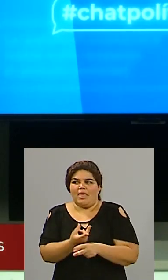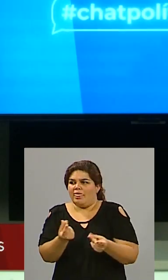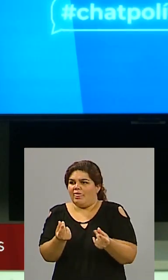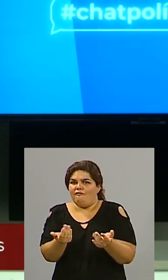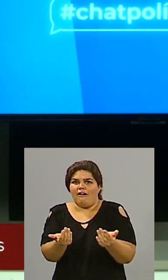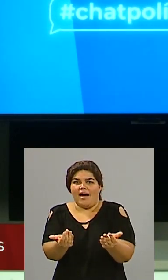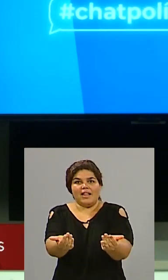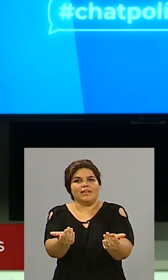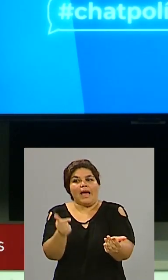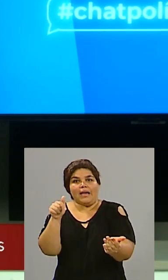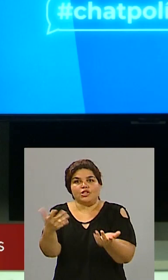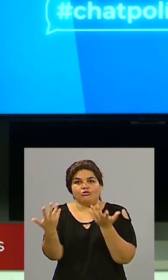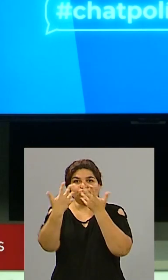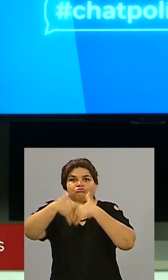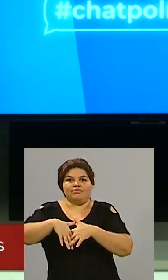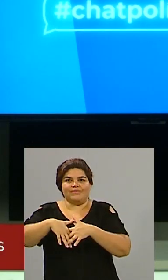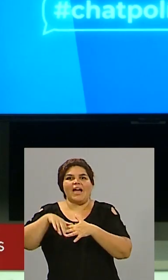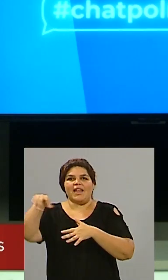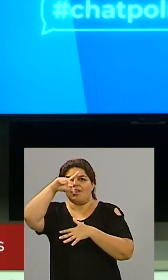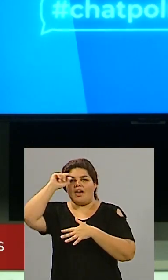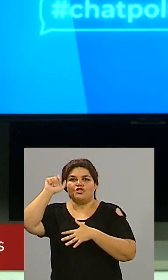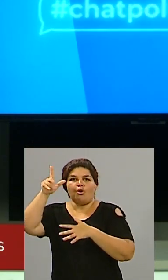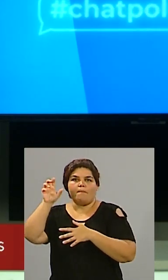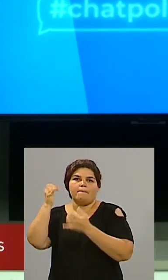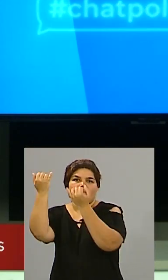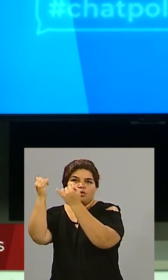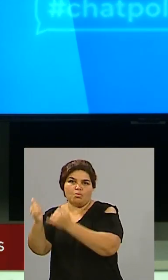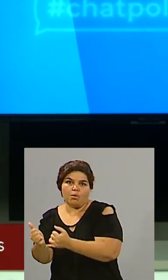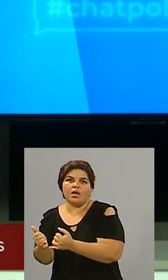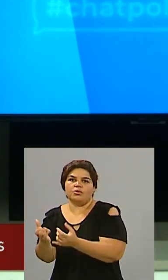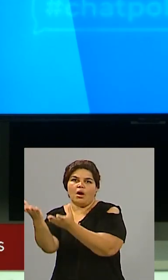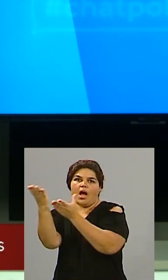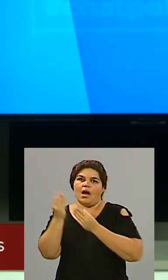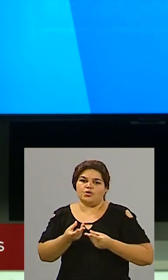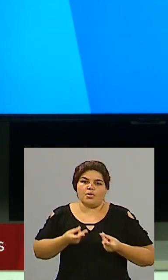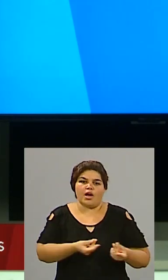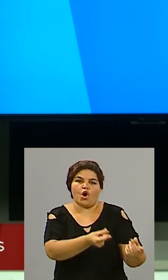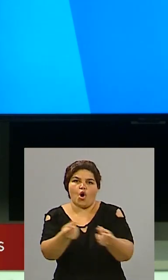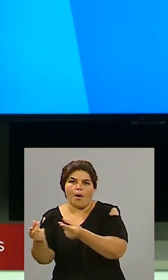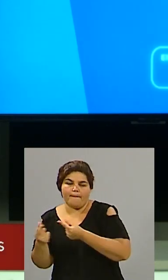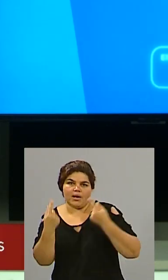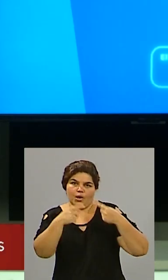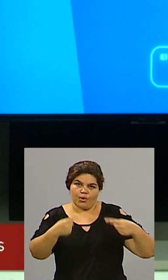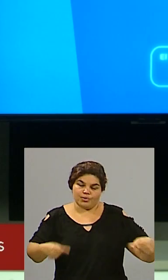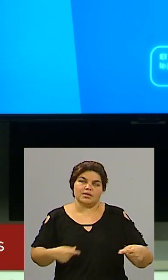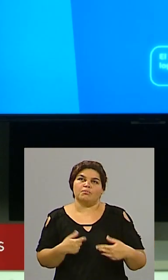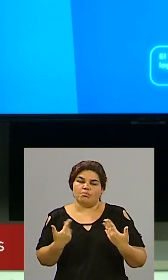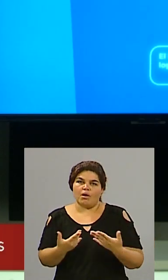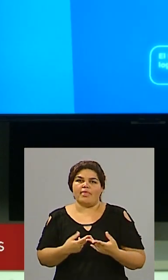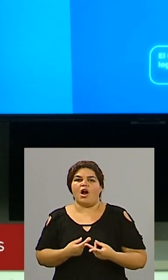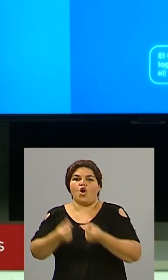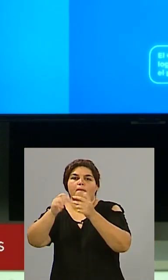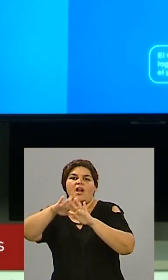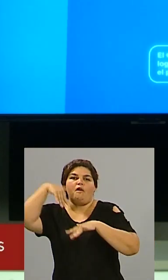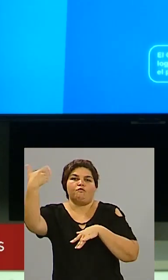hace que podamos sortear de alguna forma estas dificultades o las dificultades para, por ejemplo, importar. Bueno,